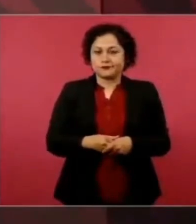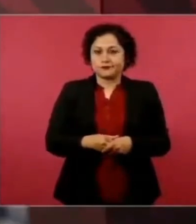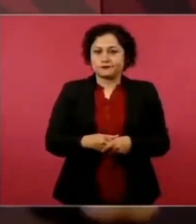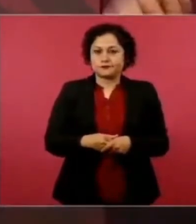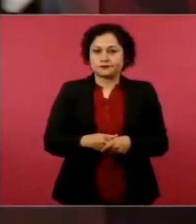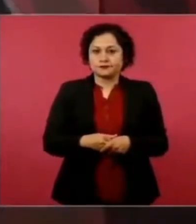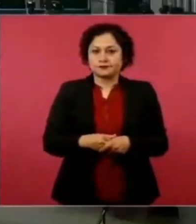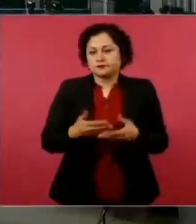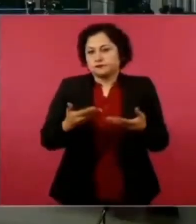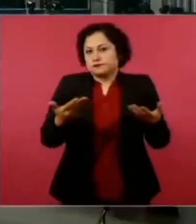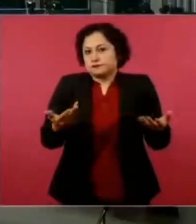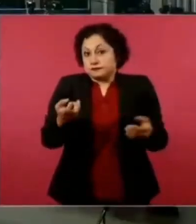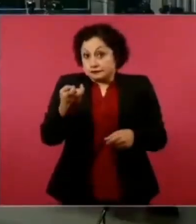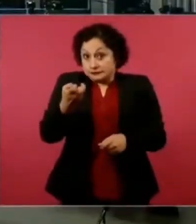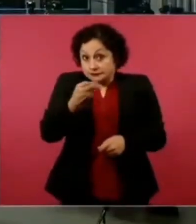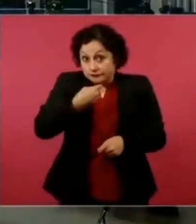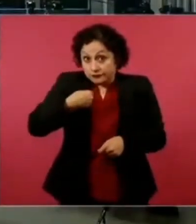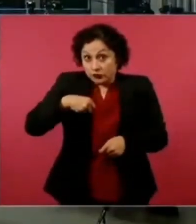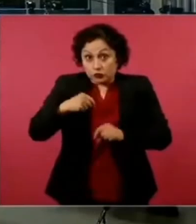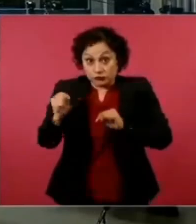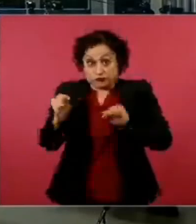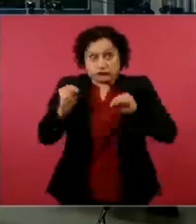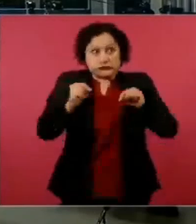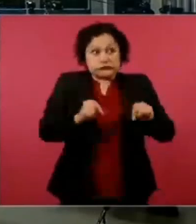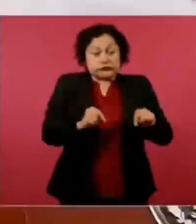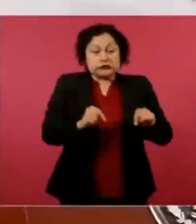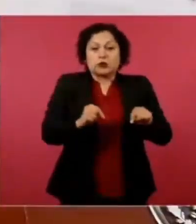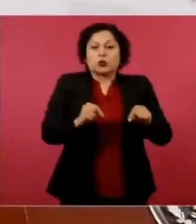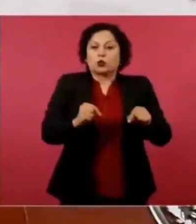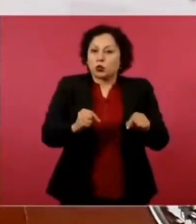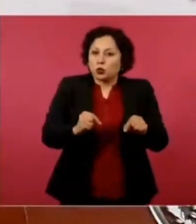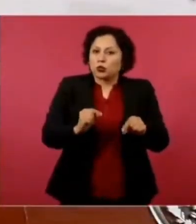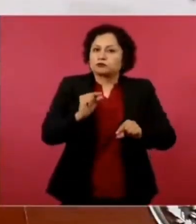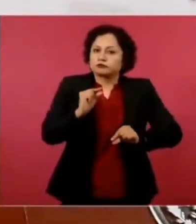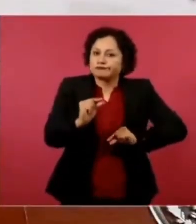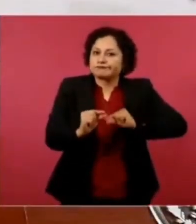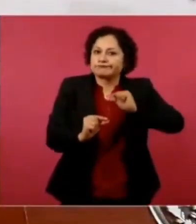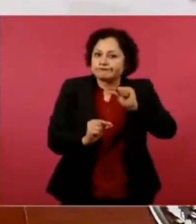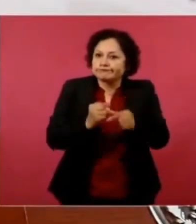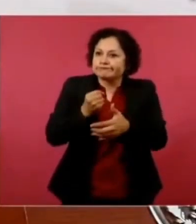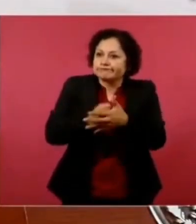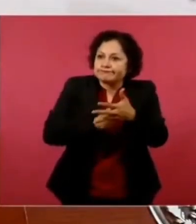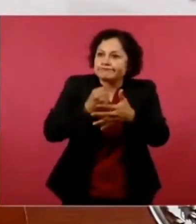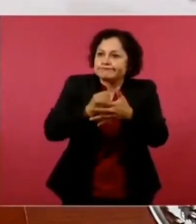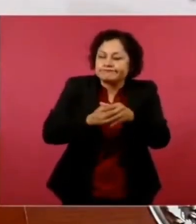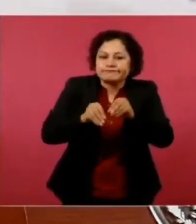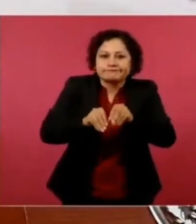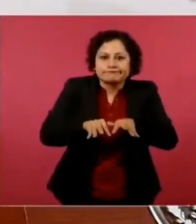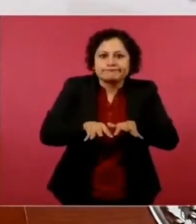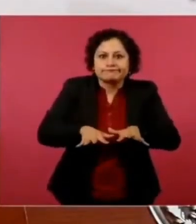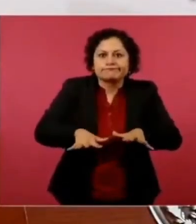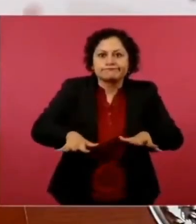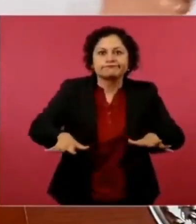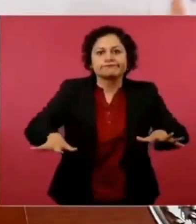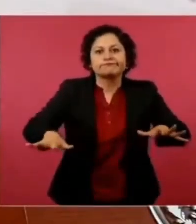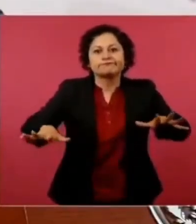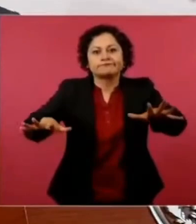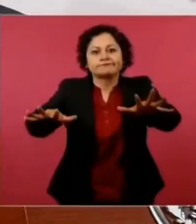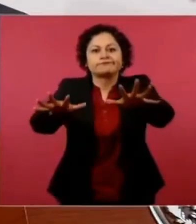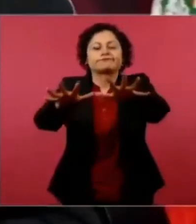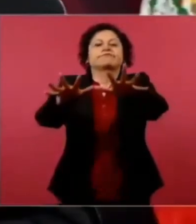Y en eso hemos avanzado bastante, porque antes también, ¿no?, se veía